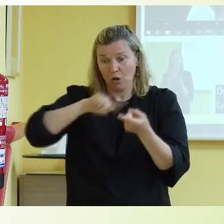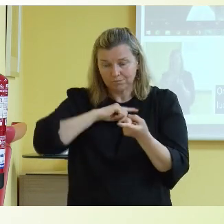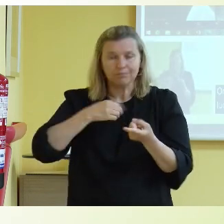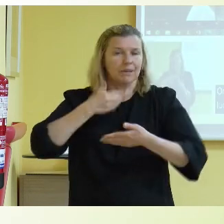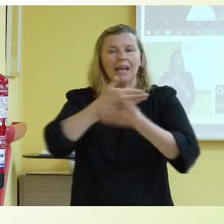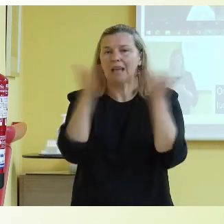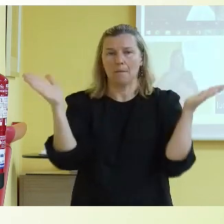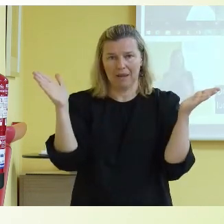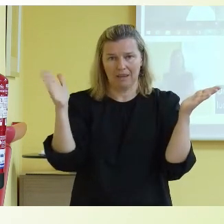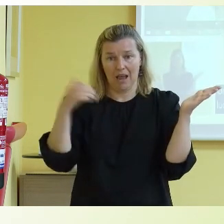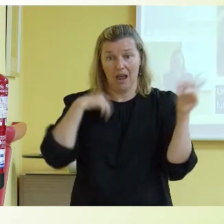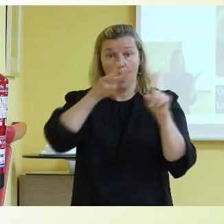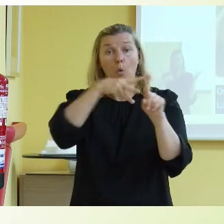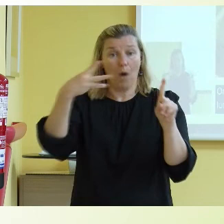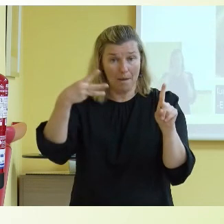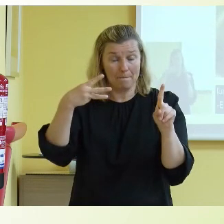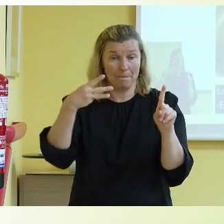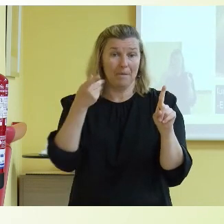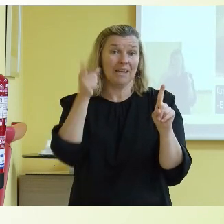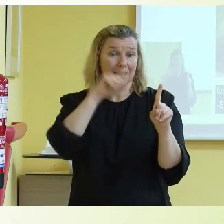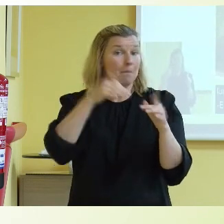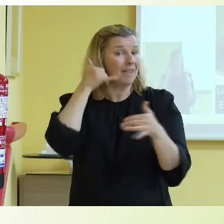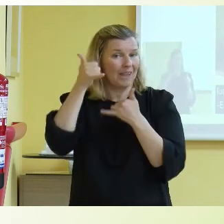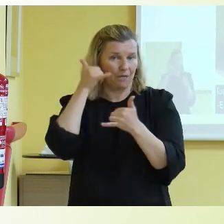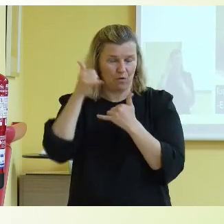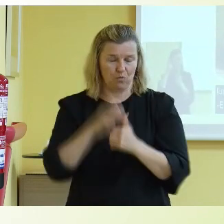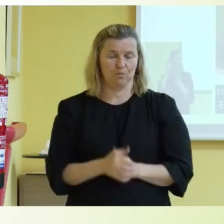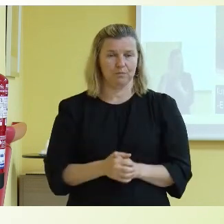a través de nuestra página web y también a través de teléfono.